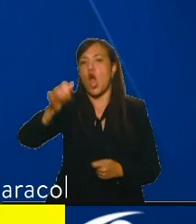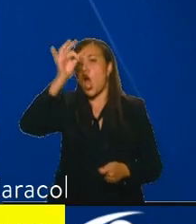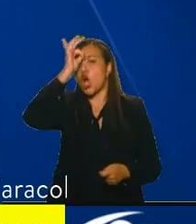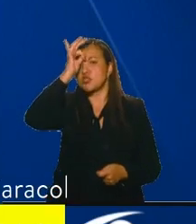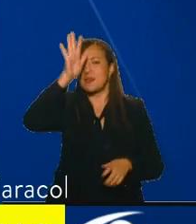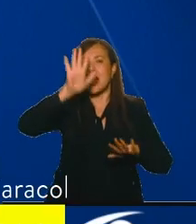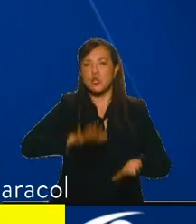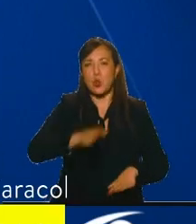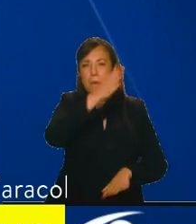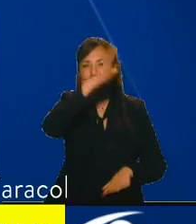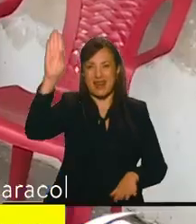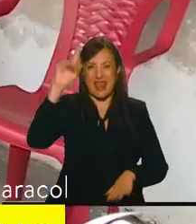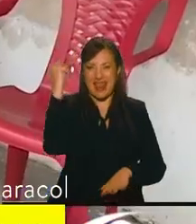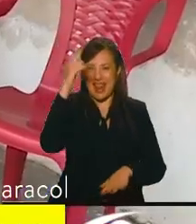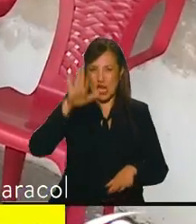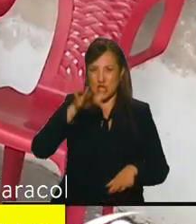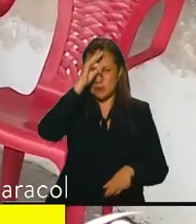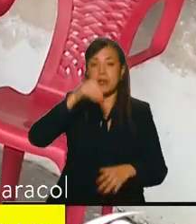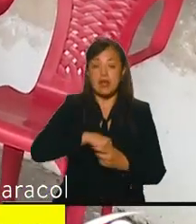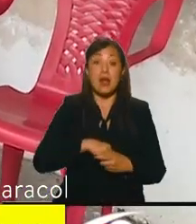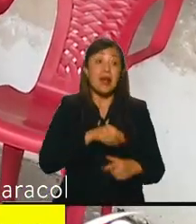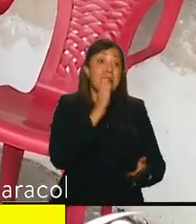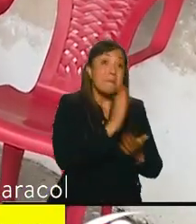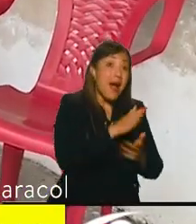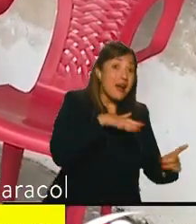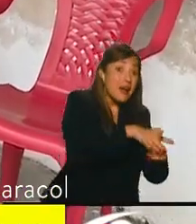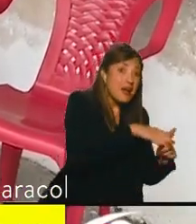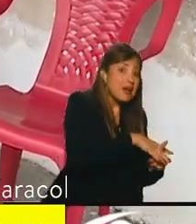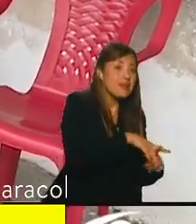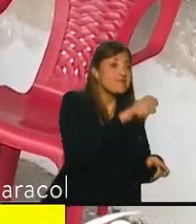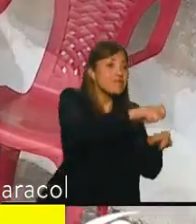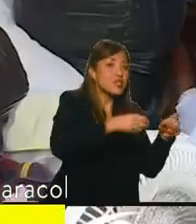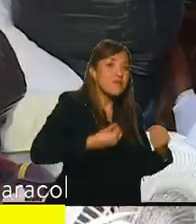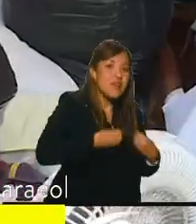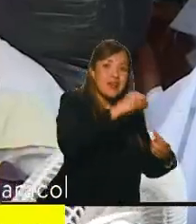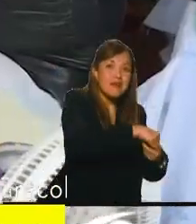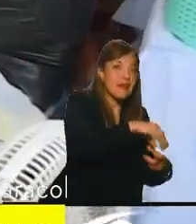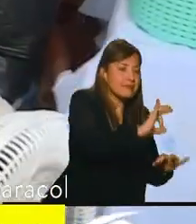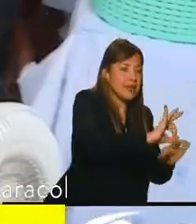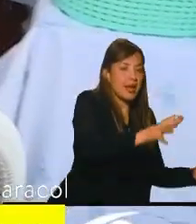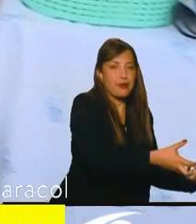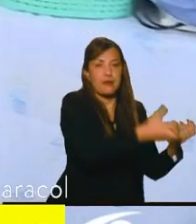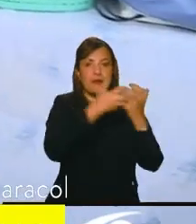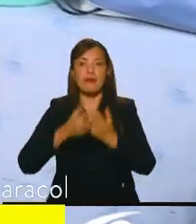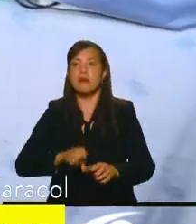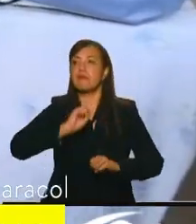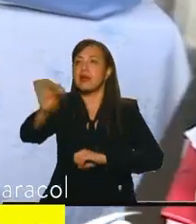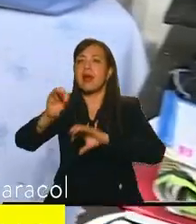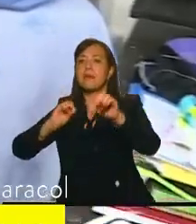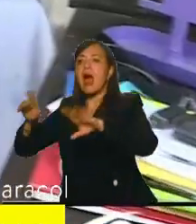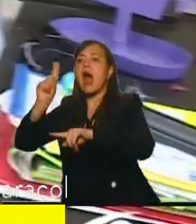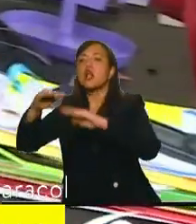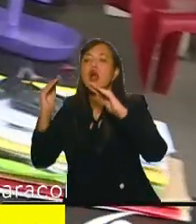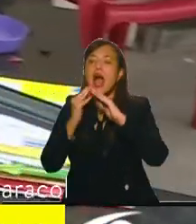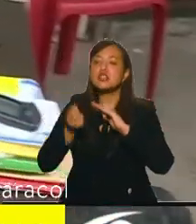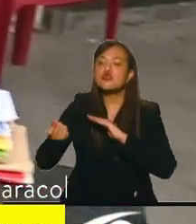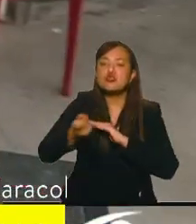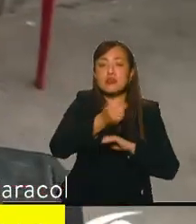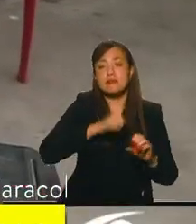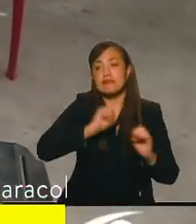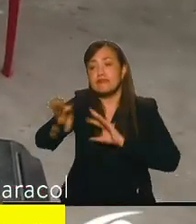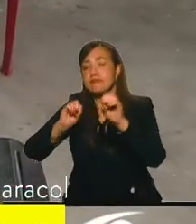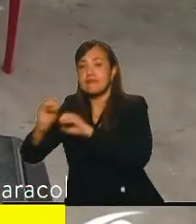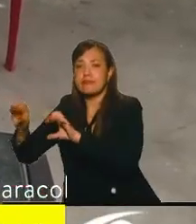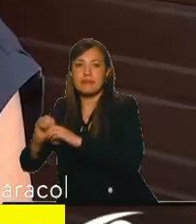de Barranquilla. Los afectados tuvieron que evacuar la casa y trasladar sus enseres a las viviendas de algunos vecinos.